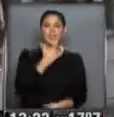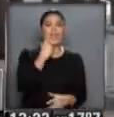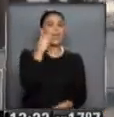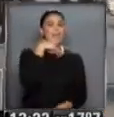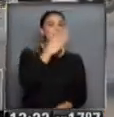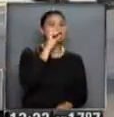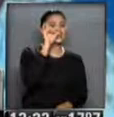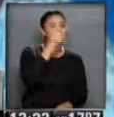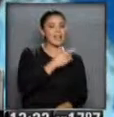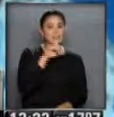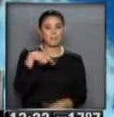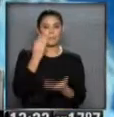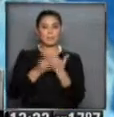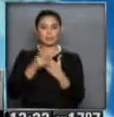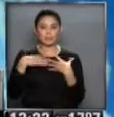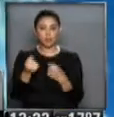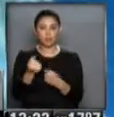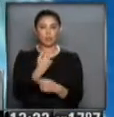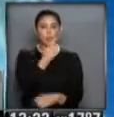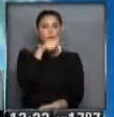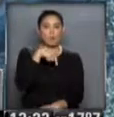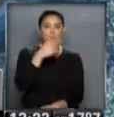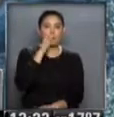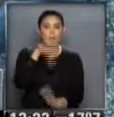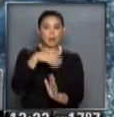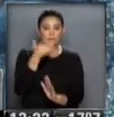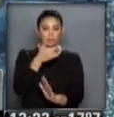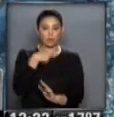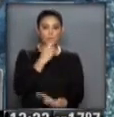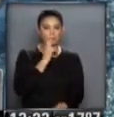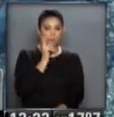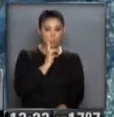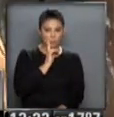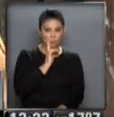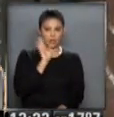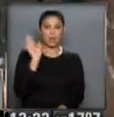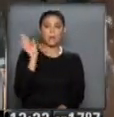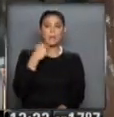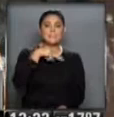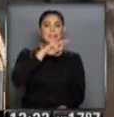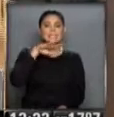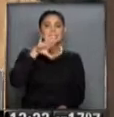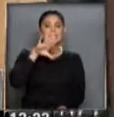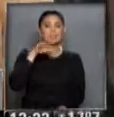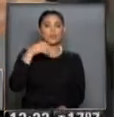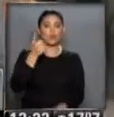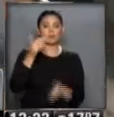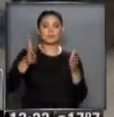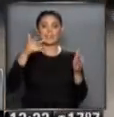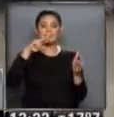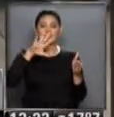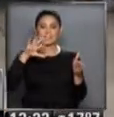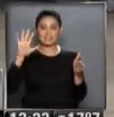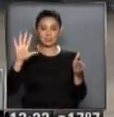el 21,9% de la población es fumadora, siendo la mayor proporción la franja de 25 a 34 años.